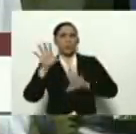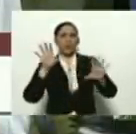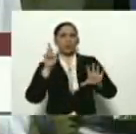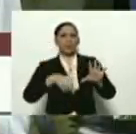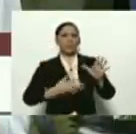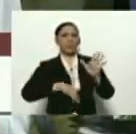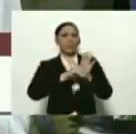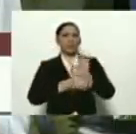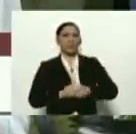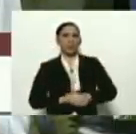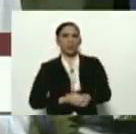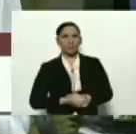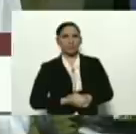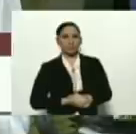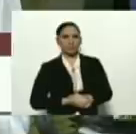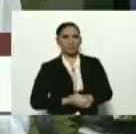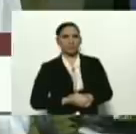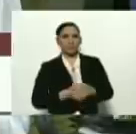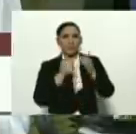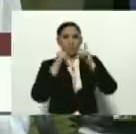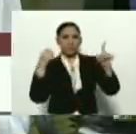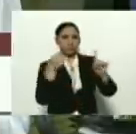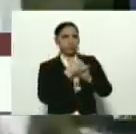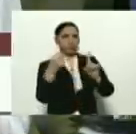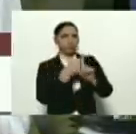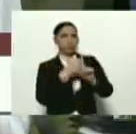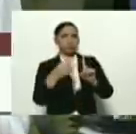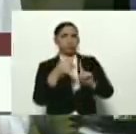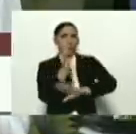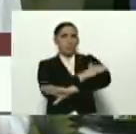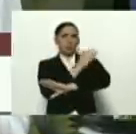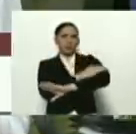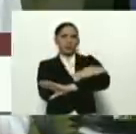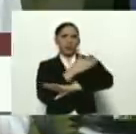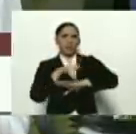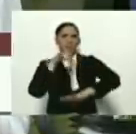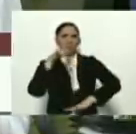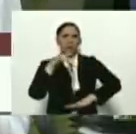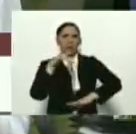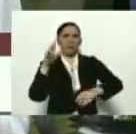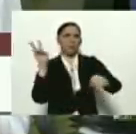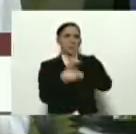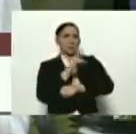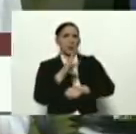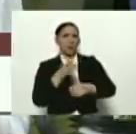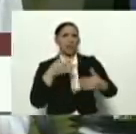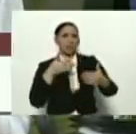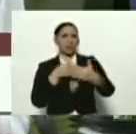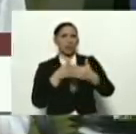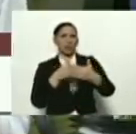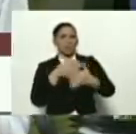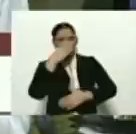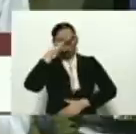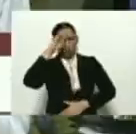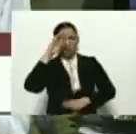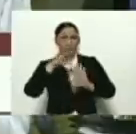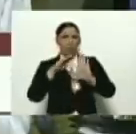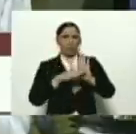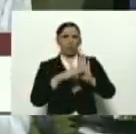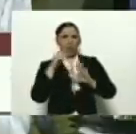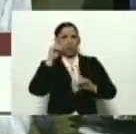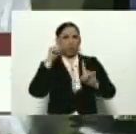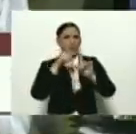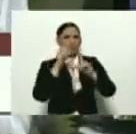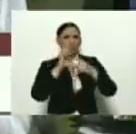ratifica que el lenguaje agresivo e incitador de posiciones extremas y violentas cumple objetivos estratégicos